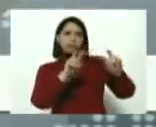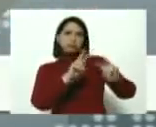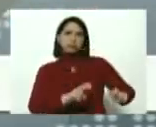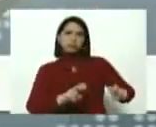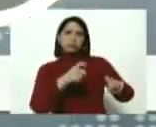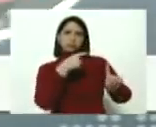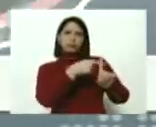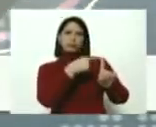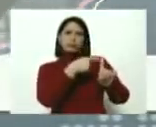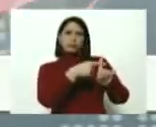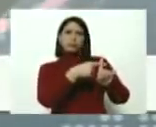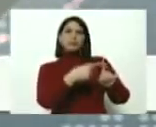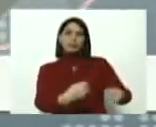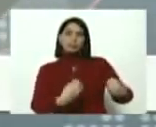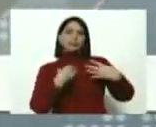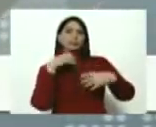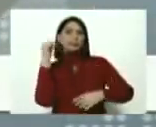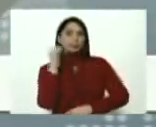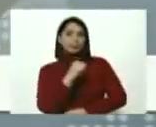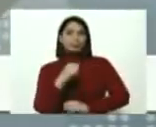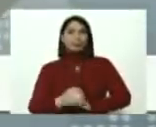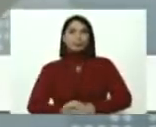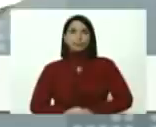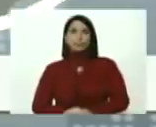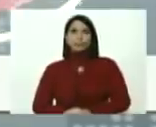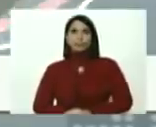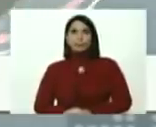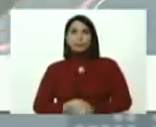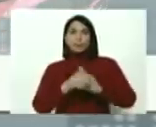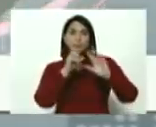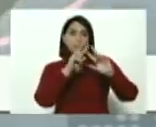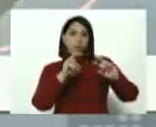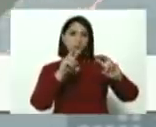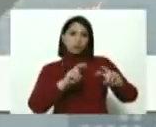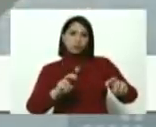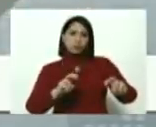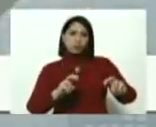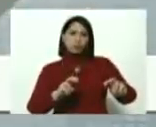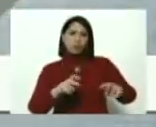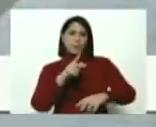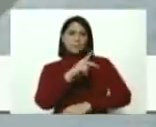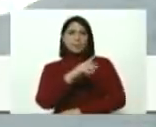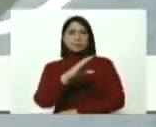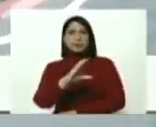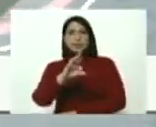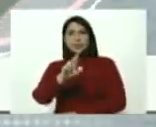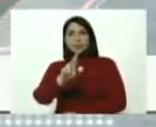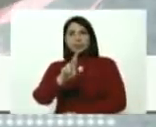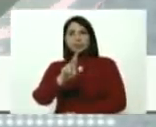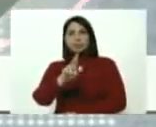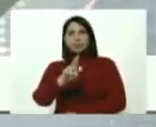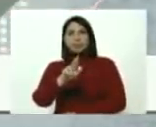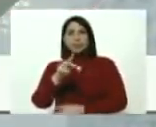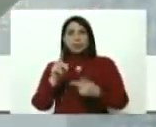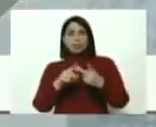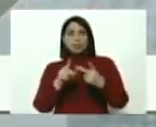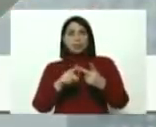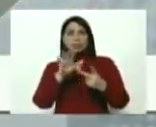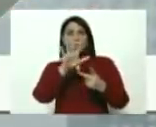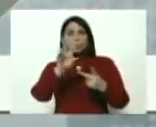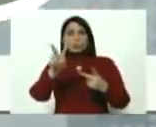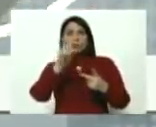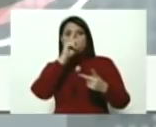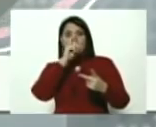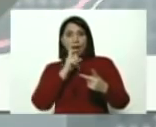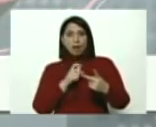de infección por COVID-19 a través de la prueba molecular de PCR. Y un señor de 52 años de